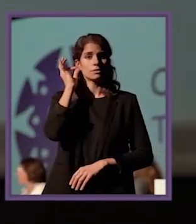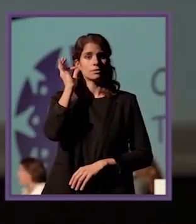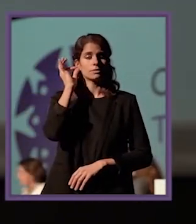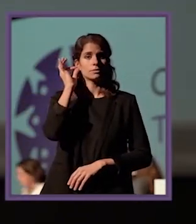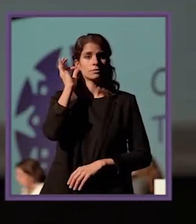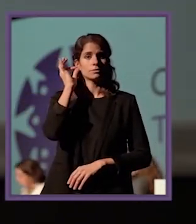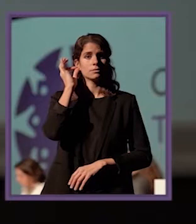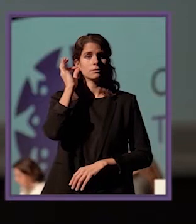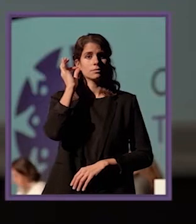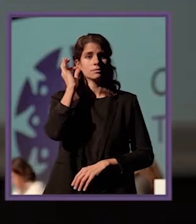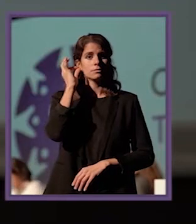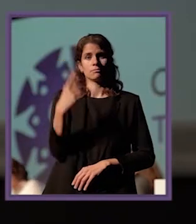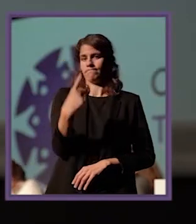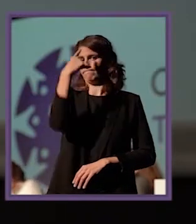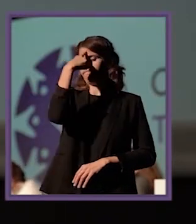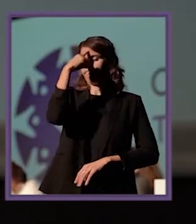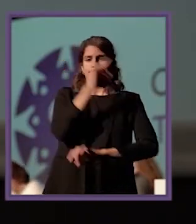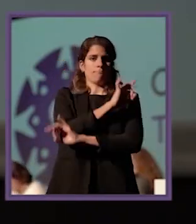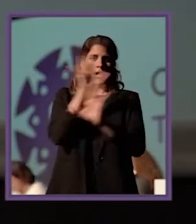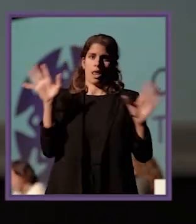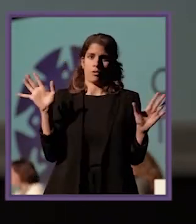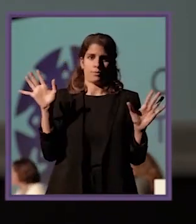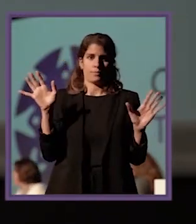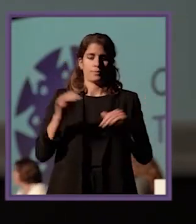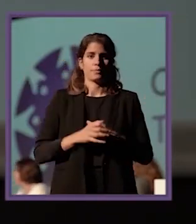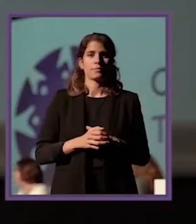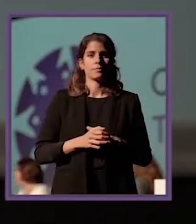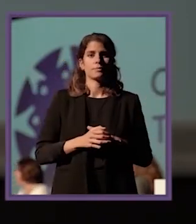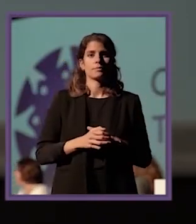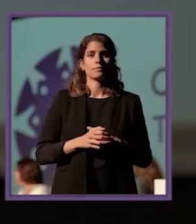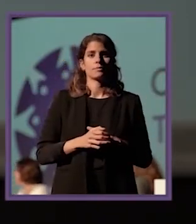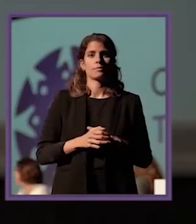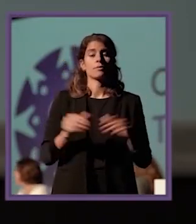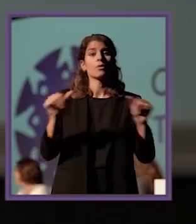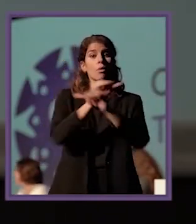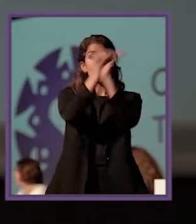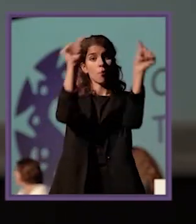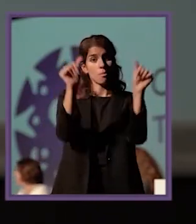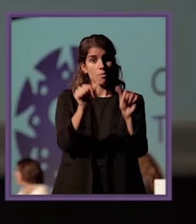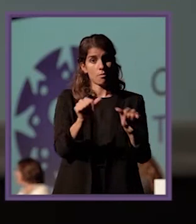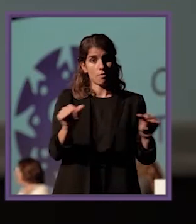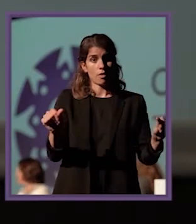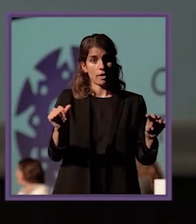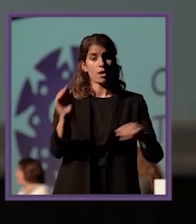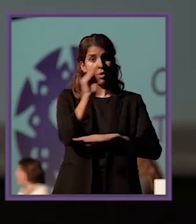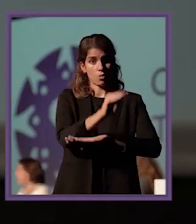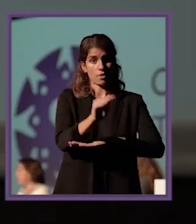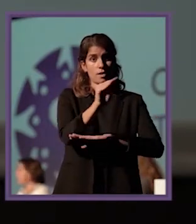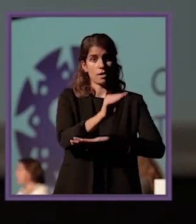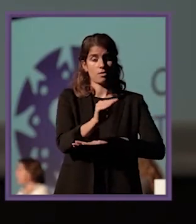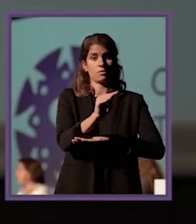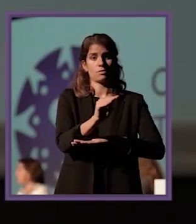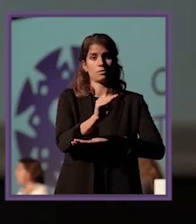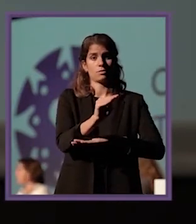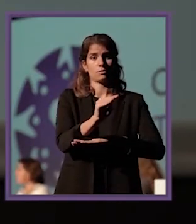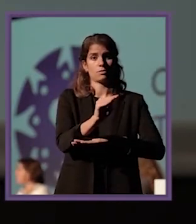decididas a que ese modelo no solo se convierta pues en un cuarto